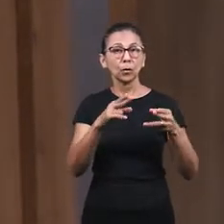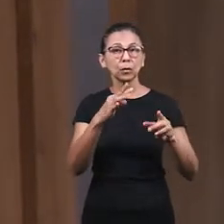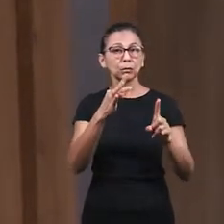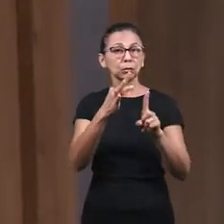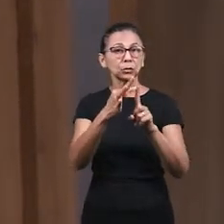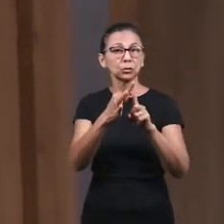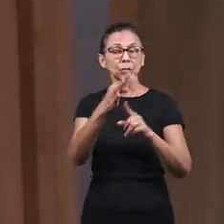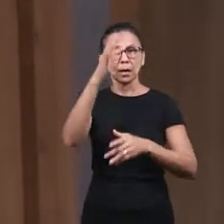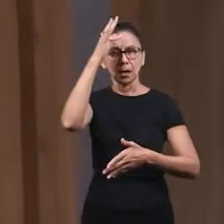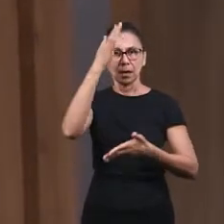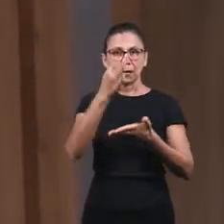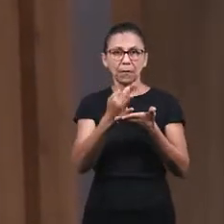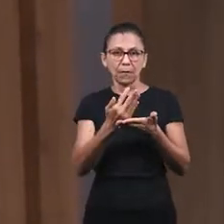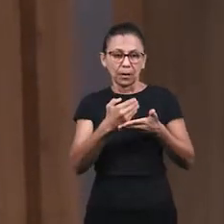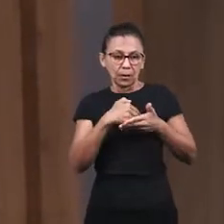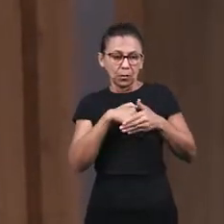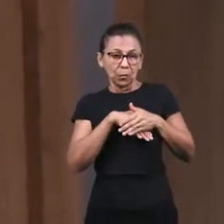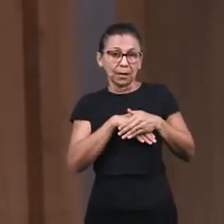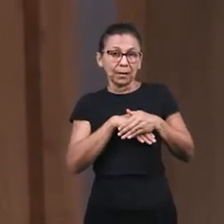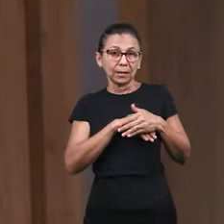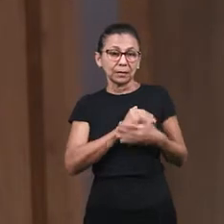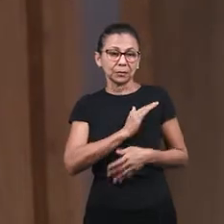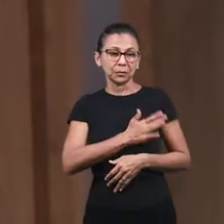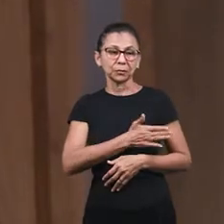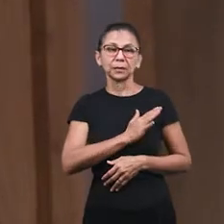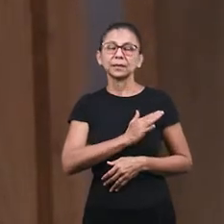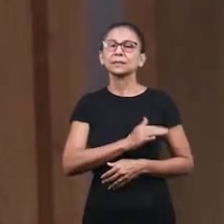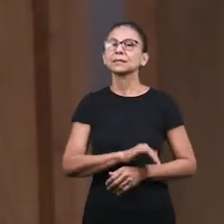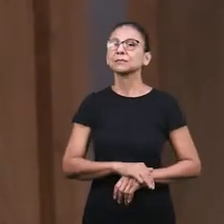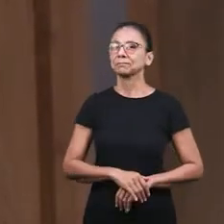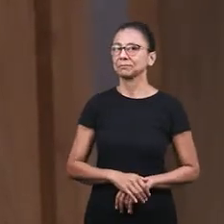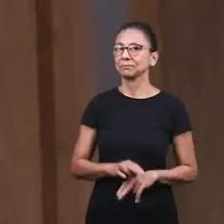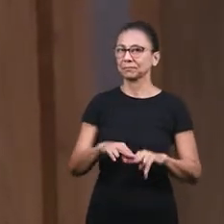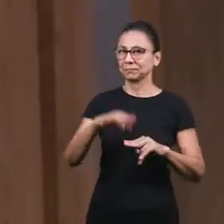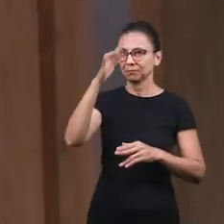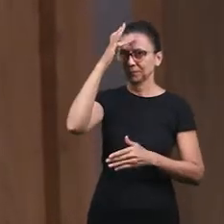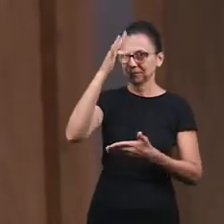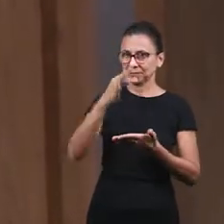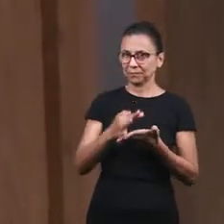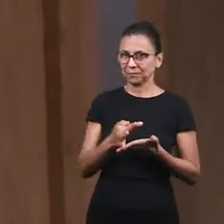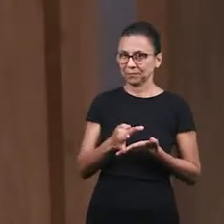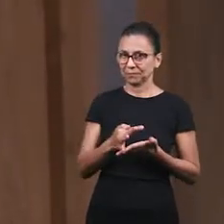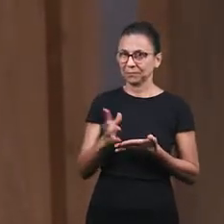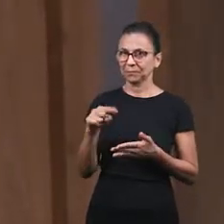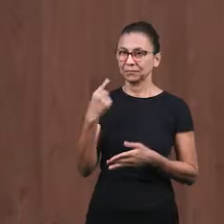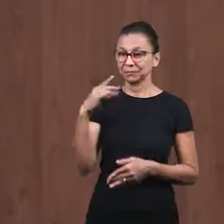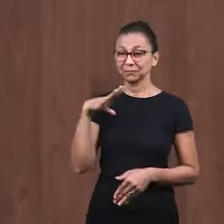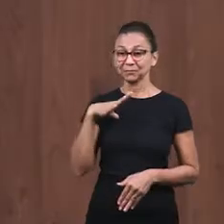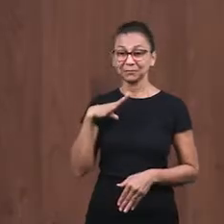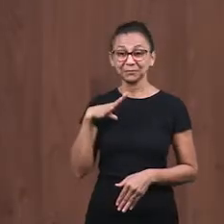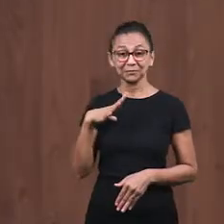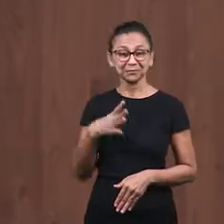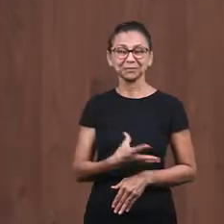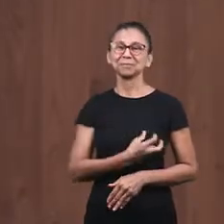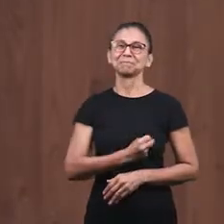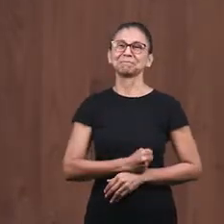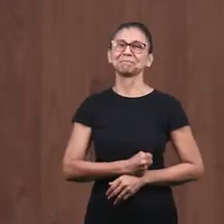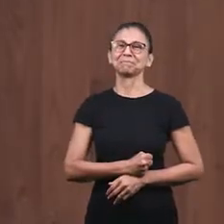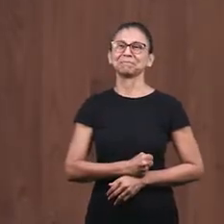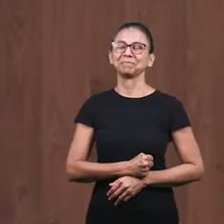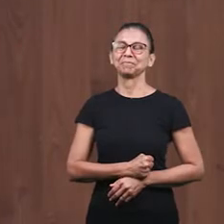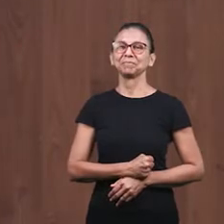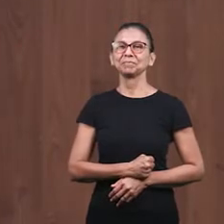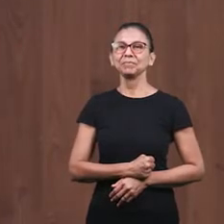salvación. Y tercero, hacer como Timoteo, guardar la fe que el Señor nos dio en nuestro corazón, porque por la